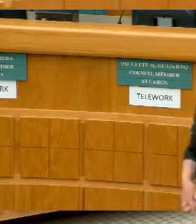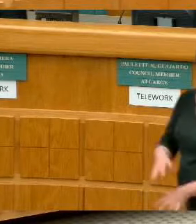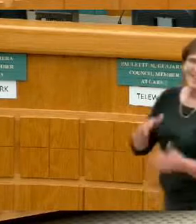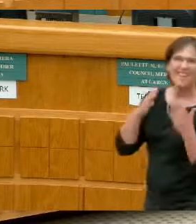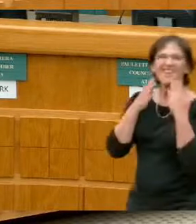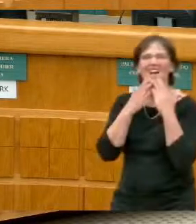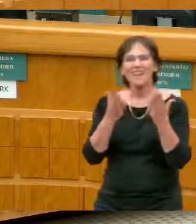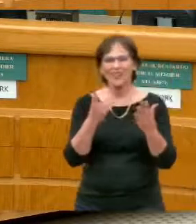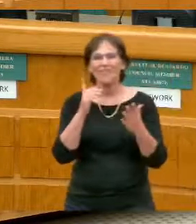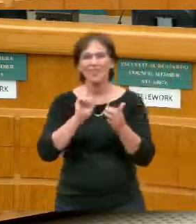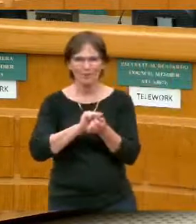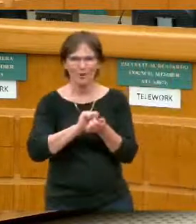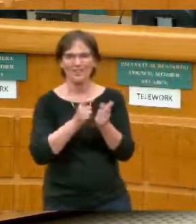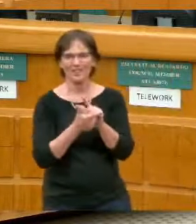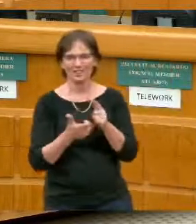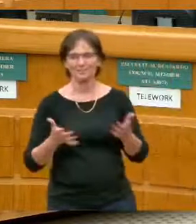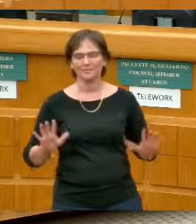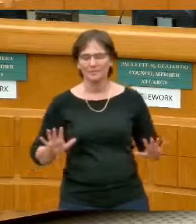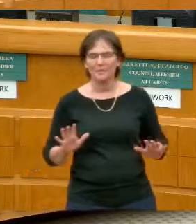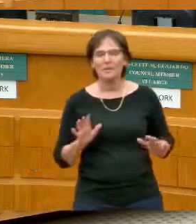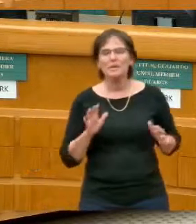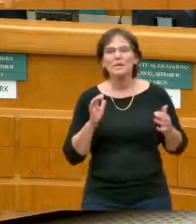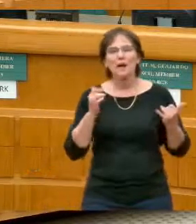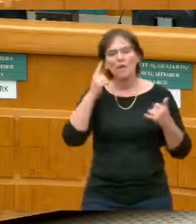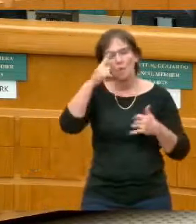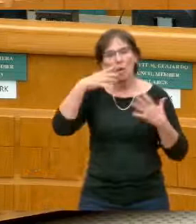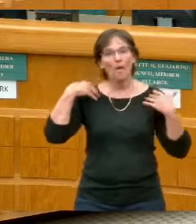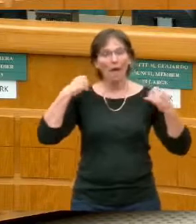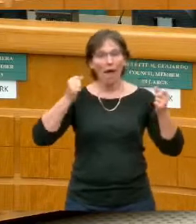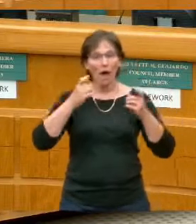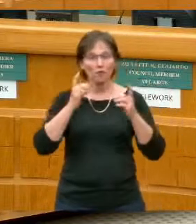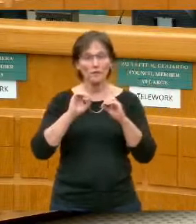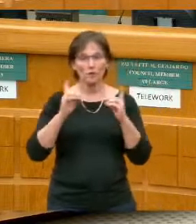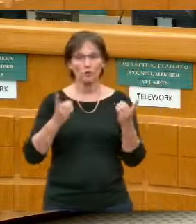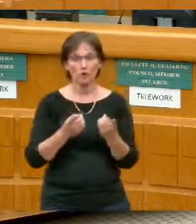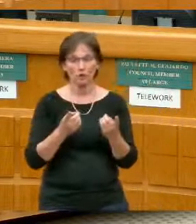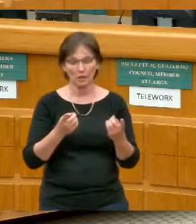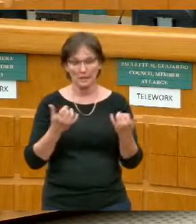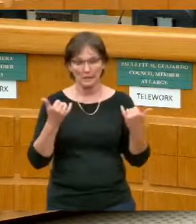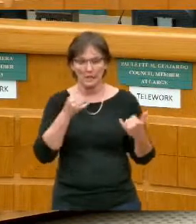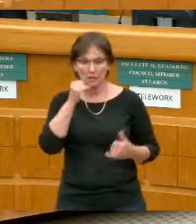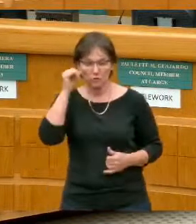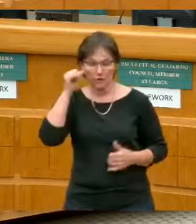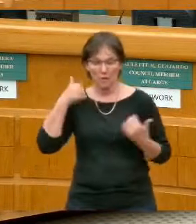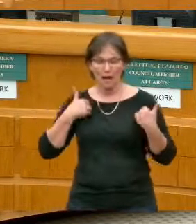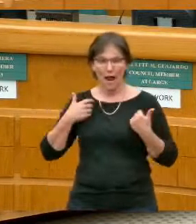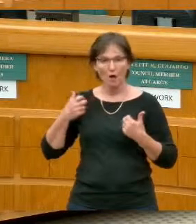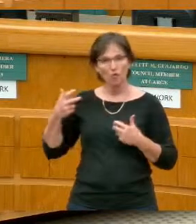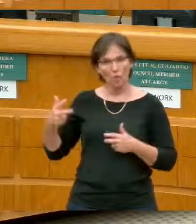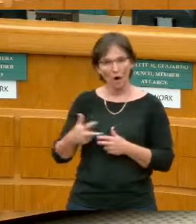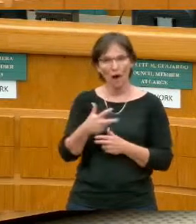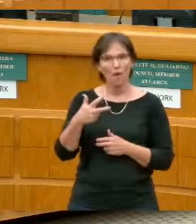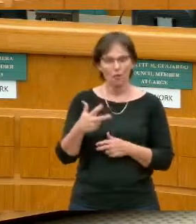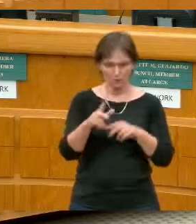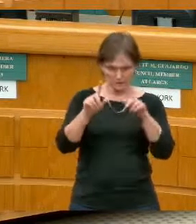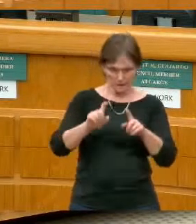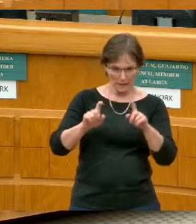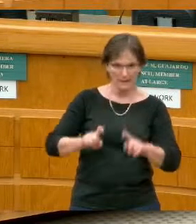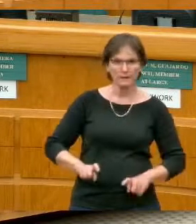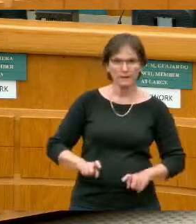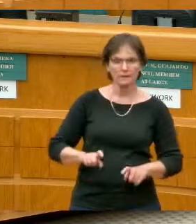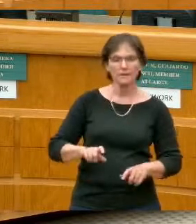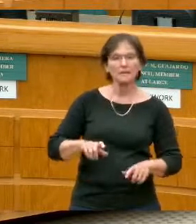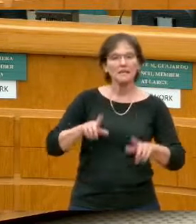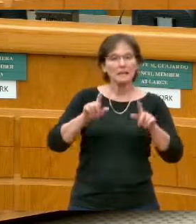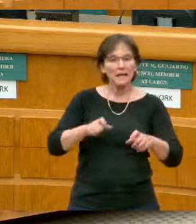Thank you. So for the health district, we did have a drive-through yesterday. 32 individuals were